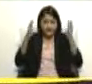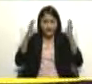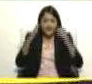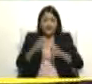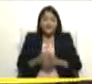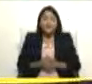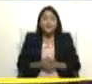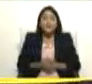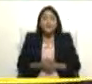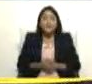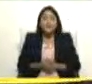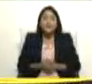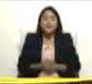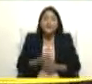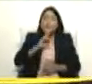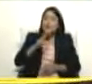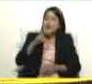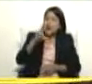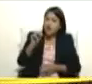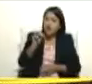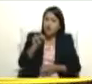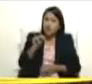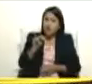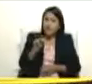La opción del no,